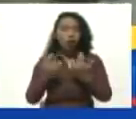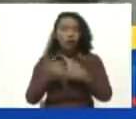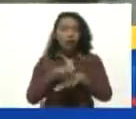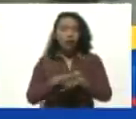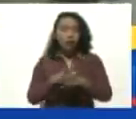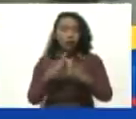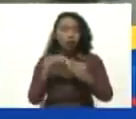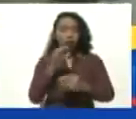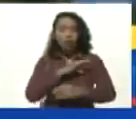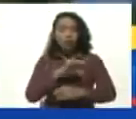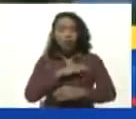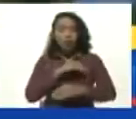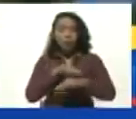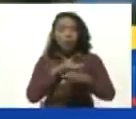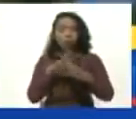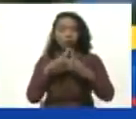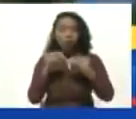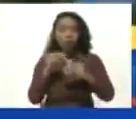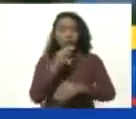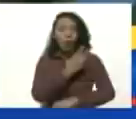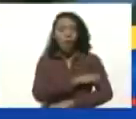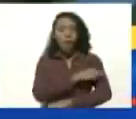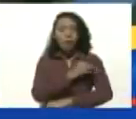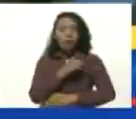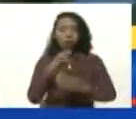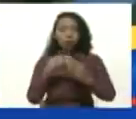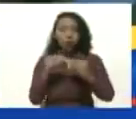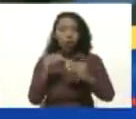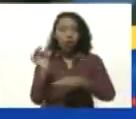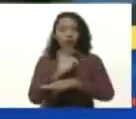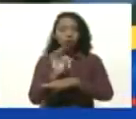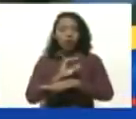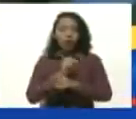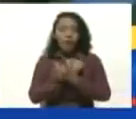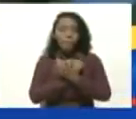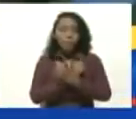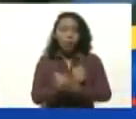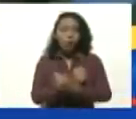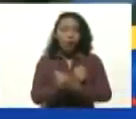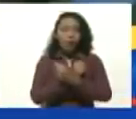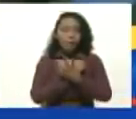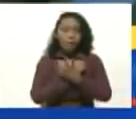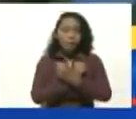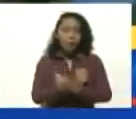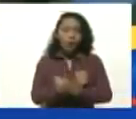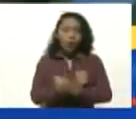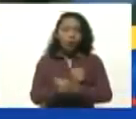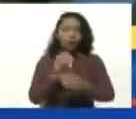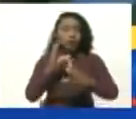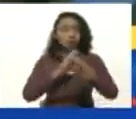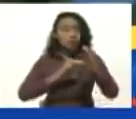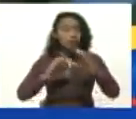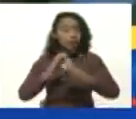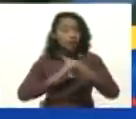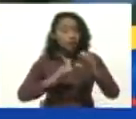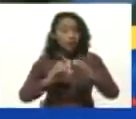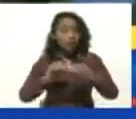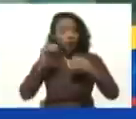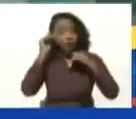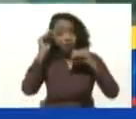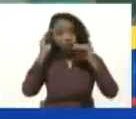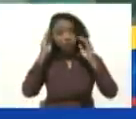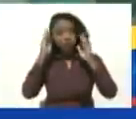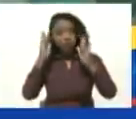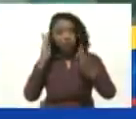señor ministro, todos los hospitales y que funcionen con amor, amor, ciencia, buena atención